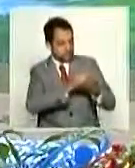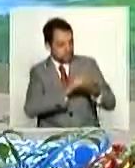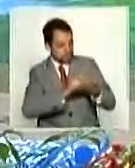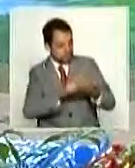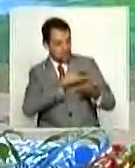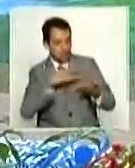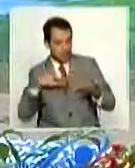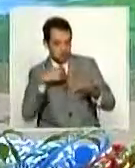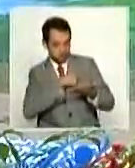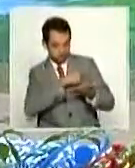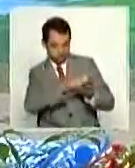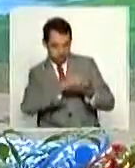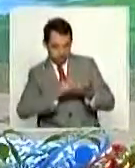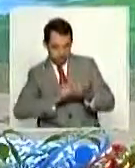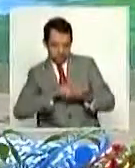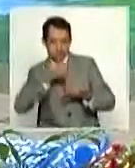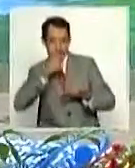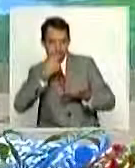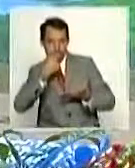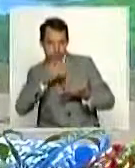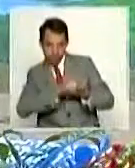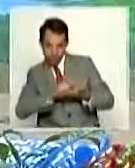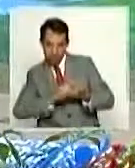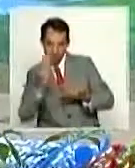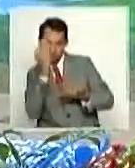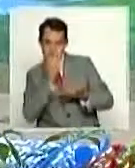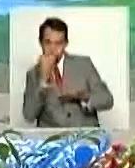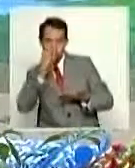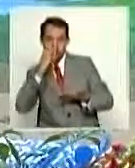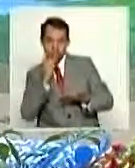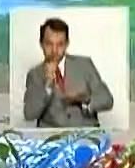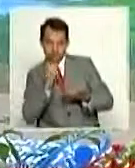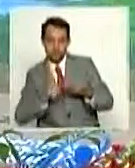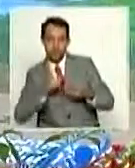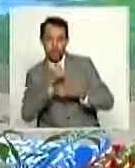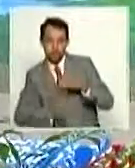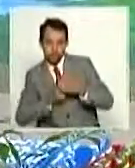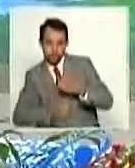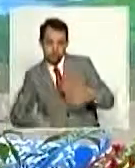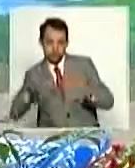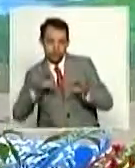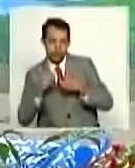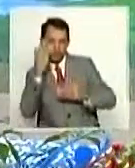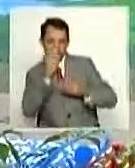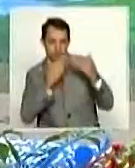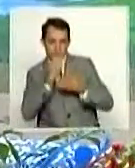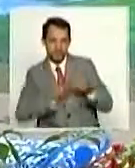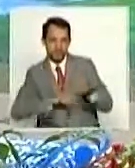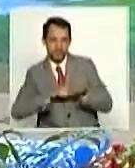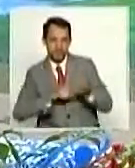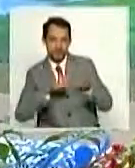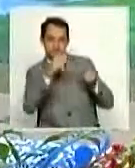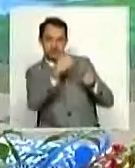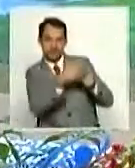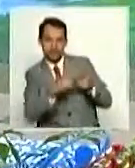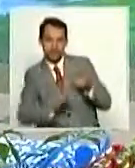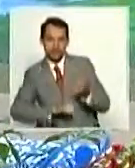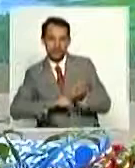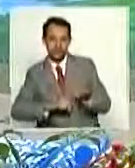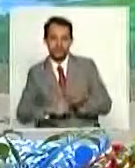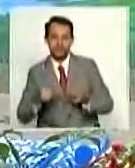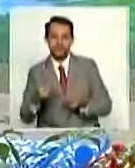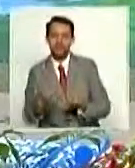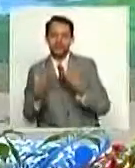paciente con diagnósticos, con exámenes de laboratorio, con paraclínicos, sabemos qué producto es el que necesita. Por lo